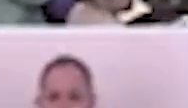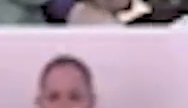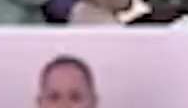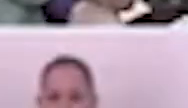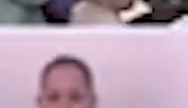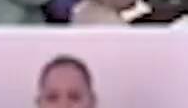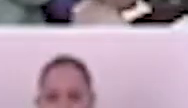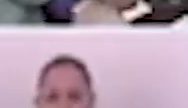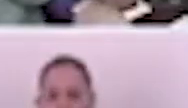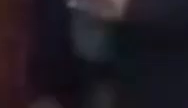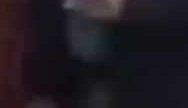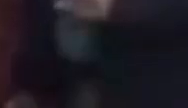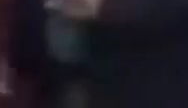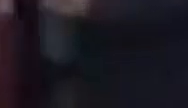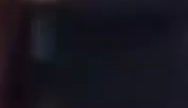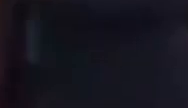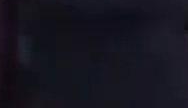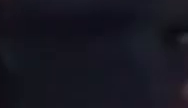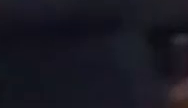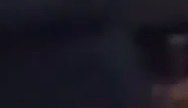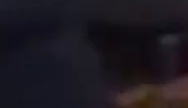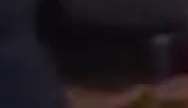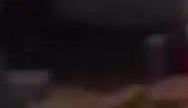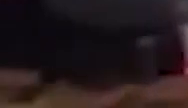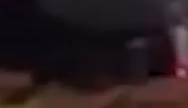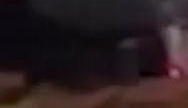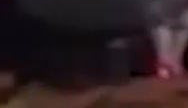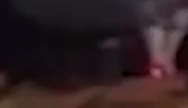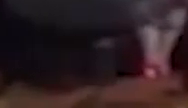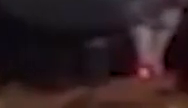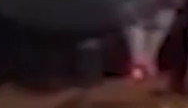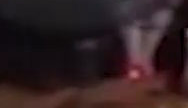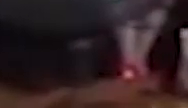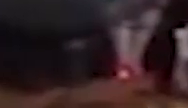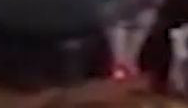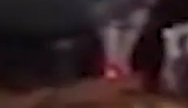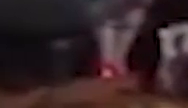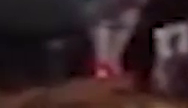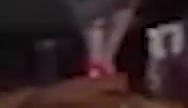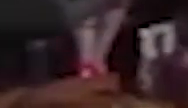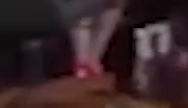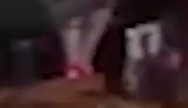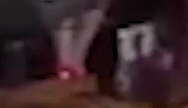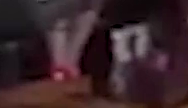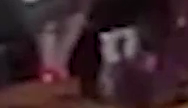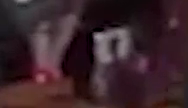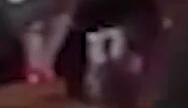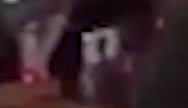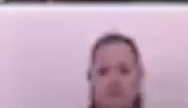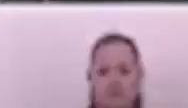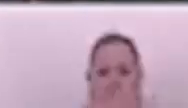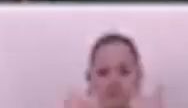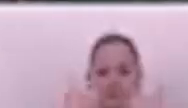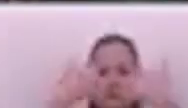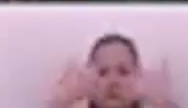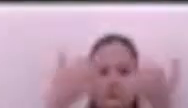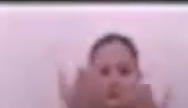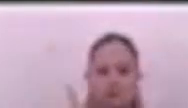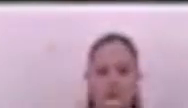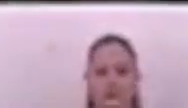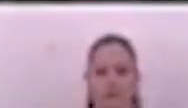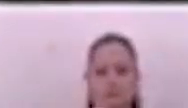malísimos y que fueron despedidos también detalló que se identificaron a tres empleados con delitos graves y afirmó que varios tenían observaciones